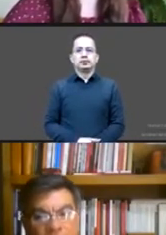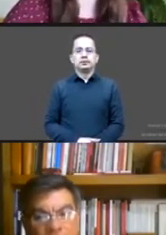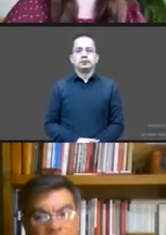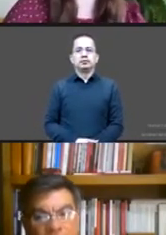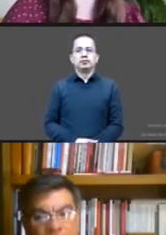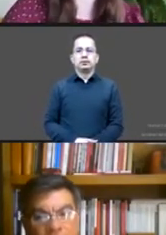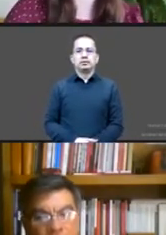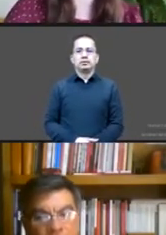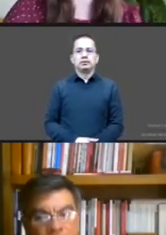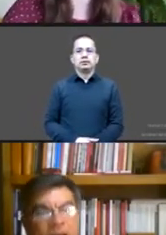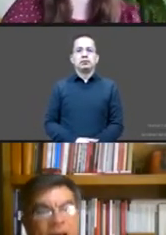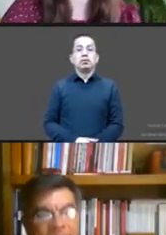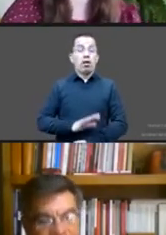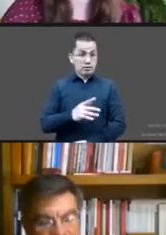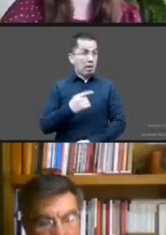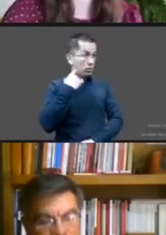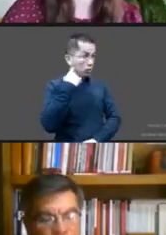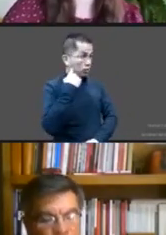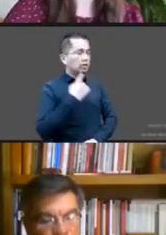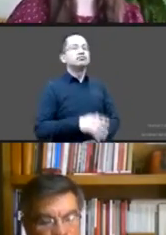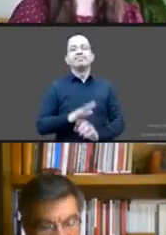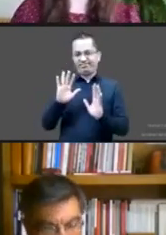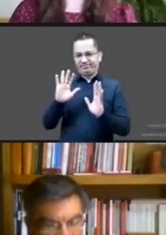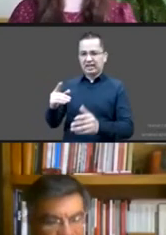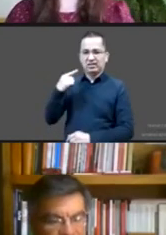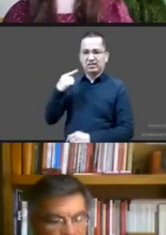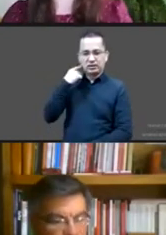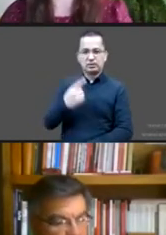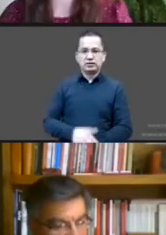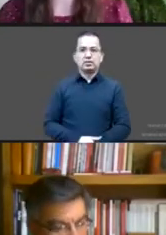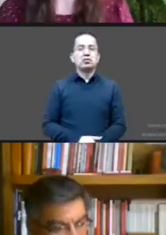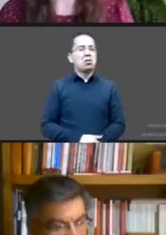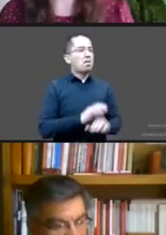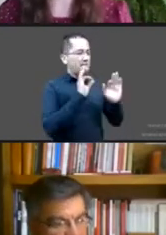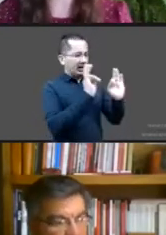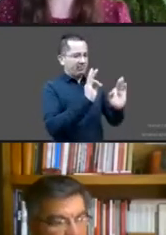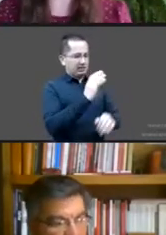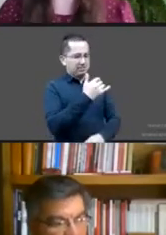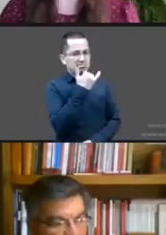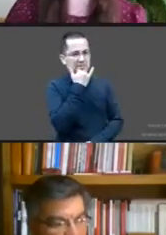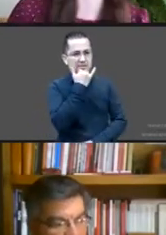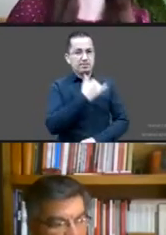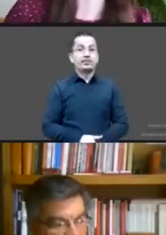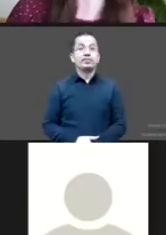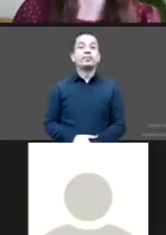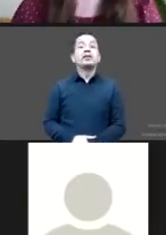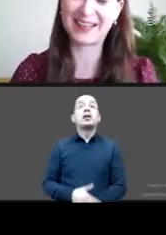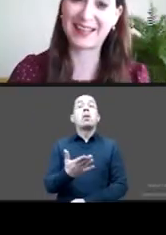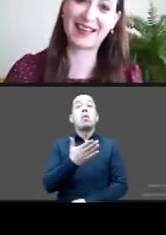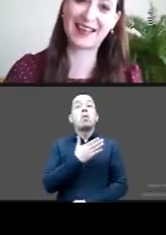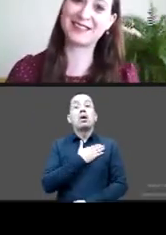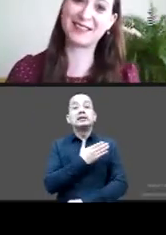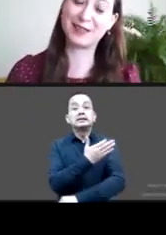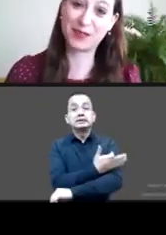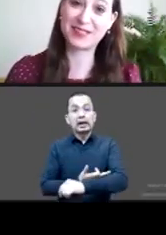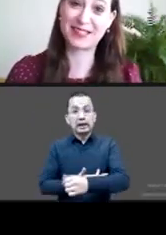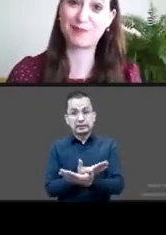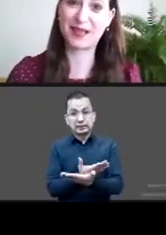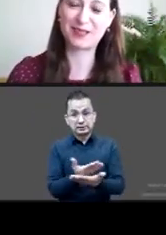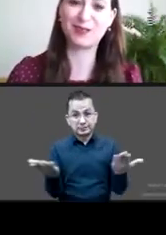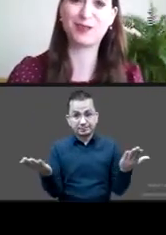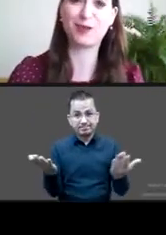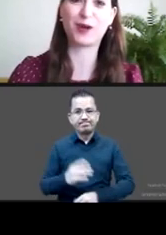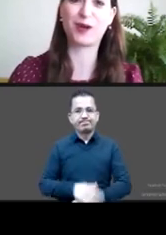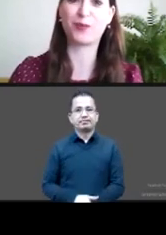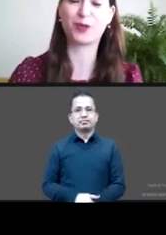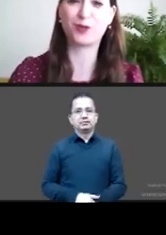ahí me escuchan ahí te escuchamos perfecto perdón pues buenas tardes a todos antes que nada agradecer por este